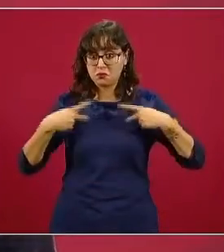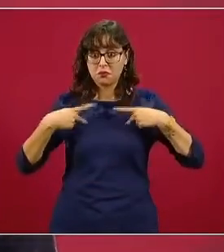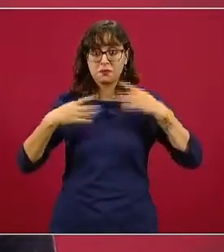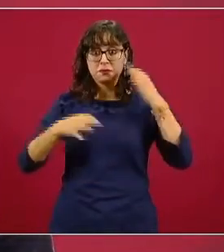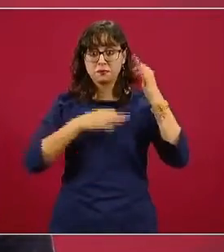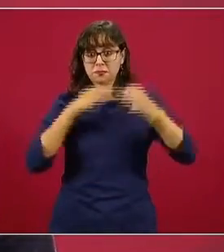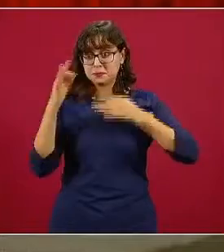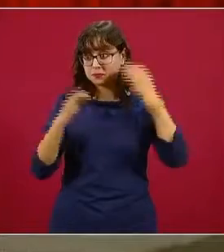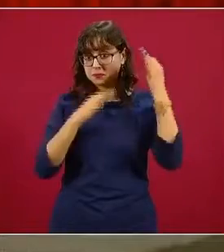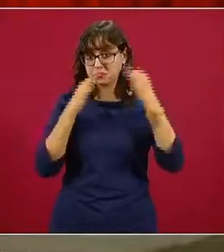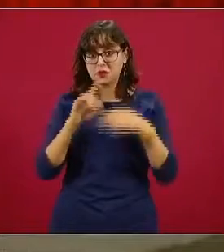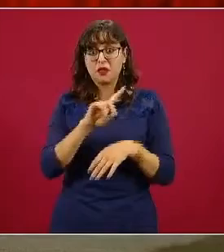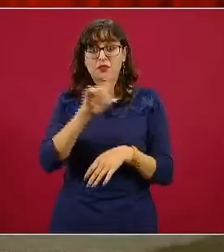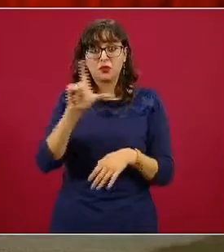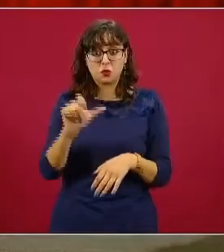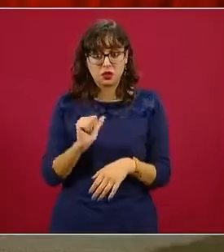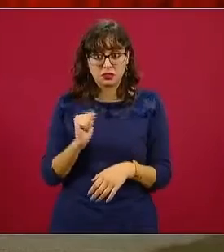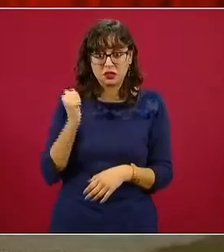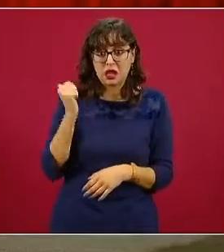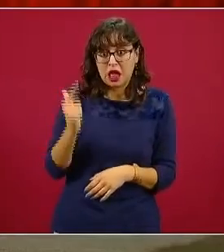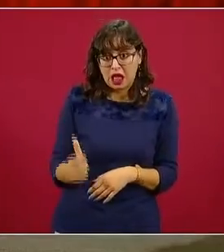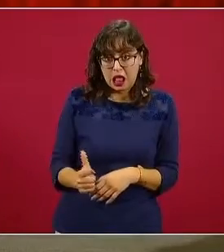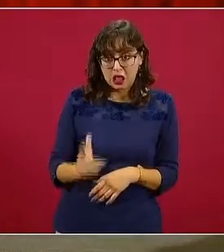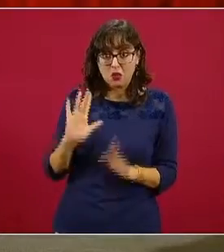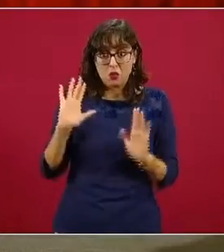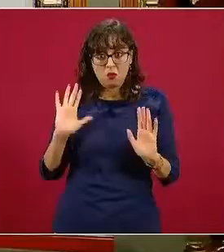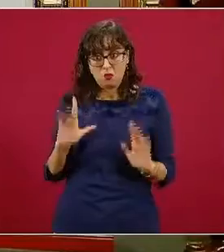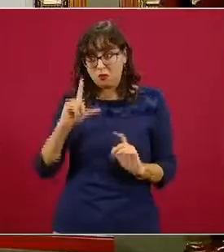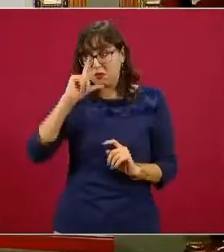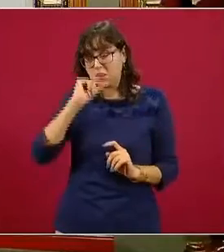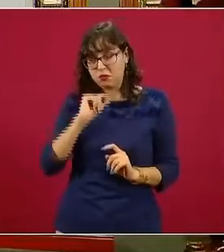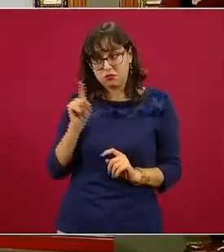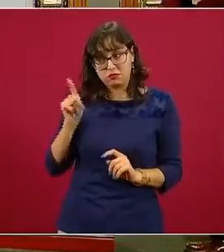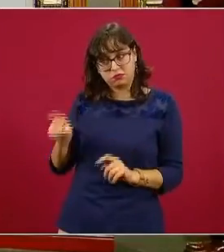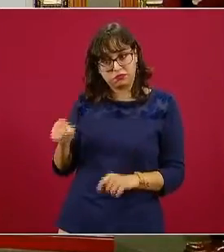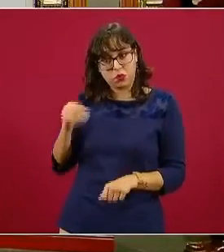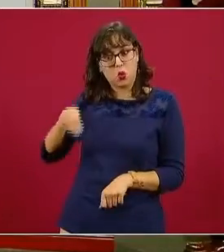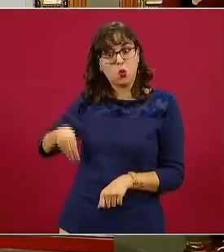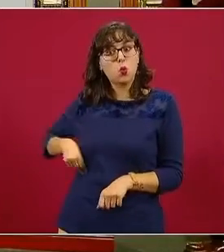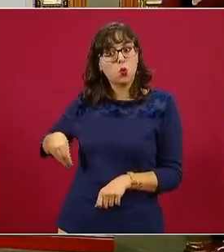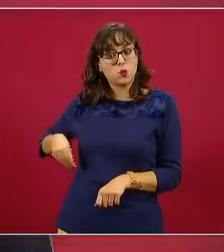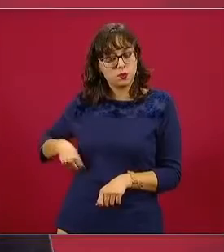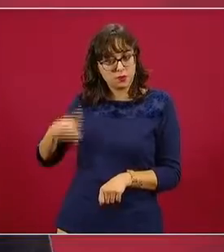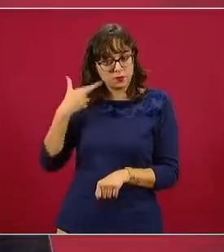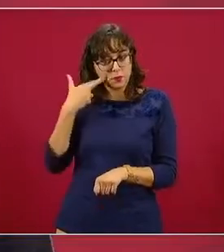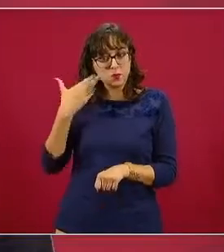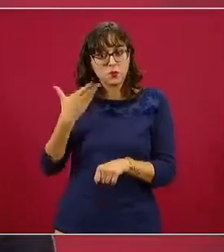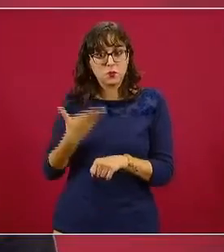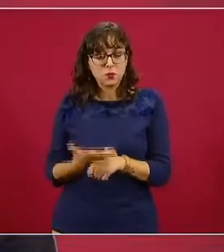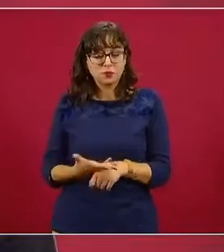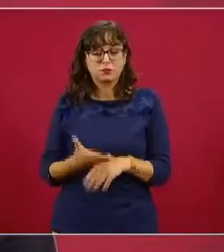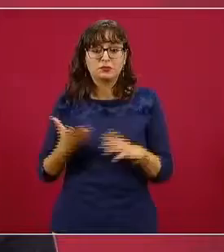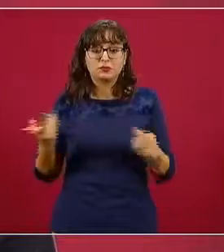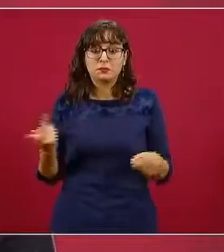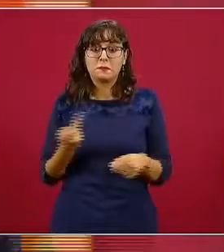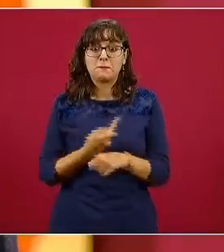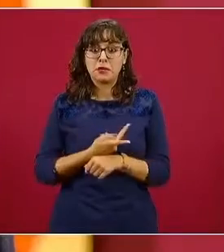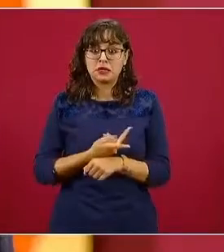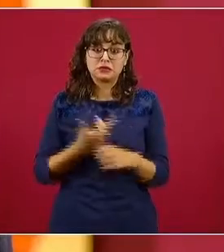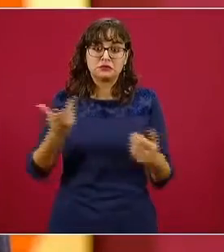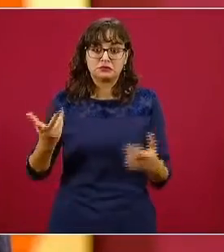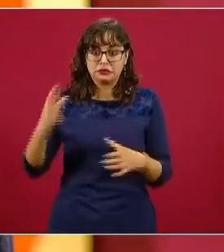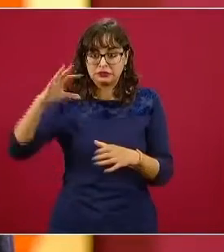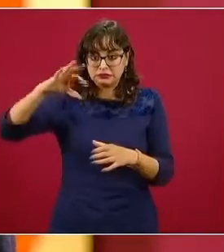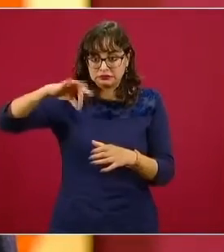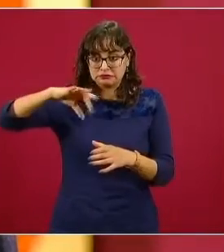hacerse responsable de la recomendación que está haciendo. Existen preocupaciones de que pudiera excederse esta dosis